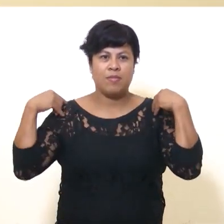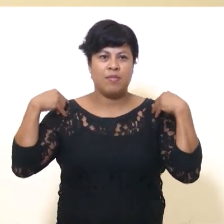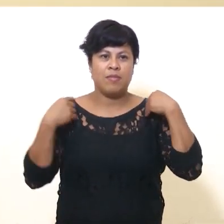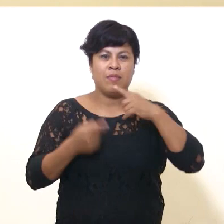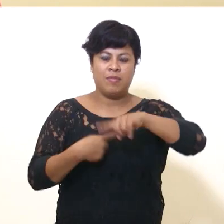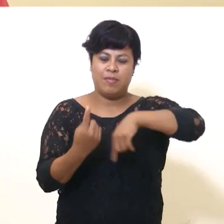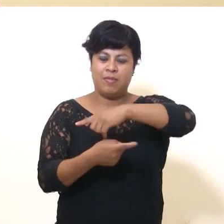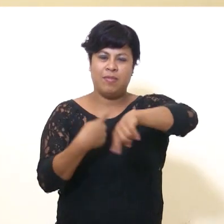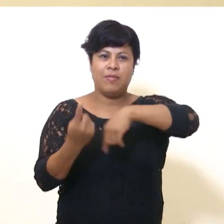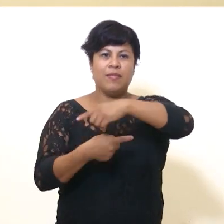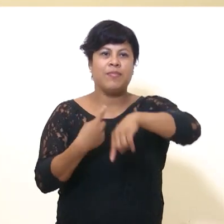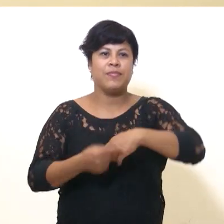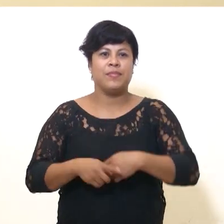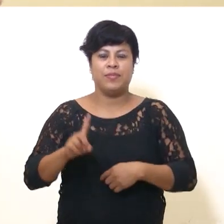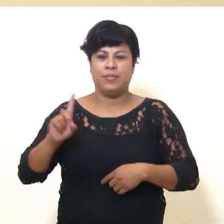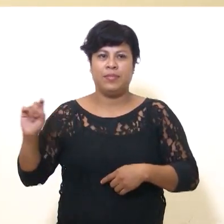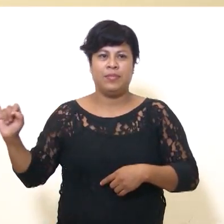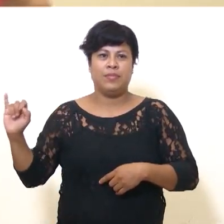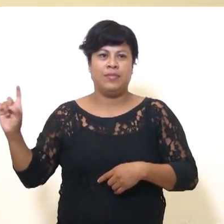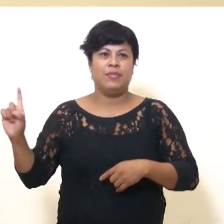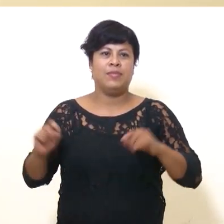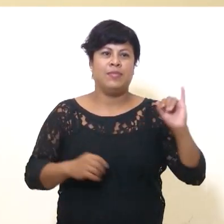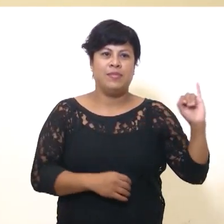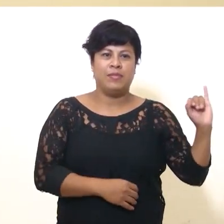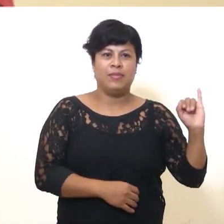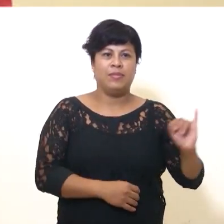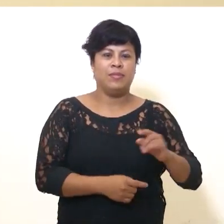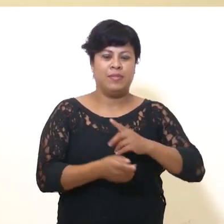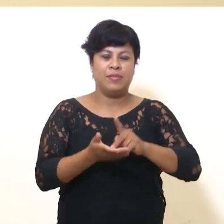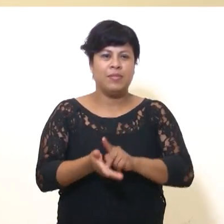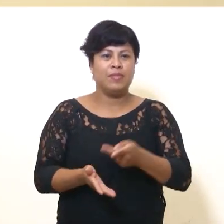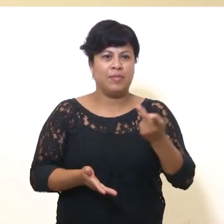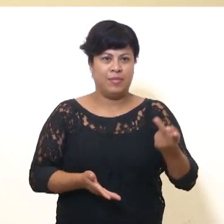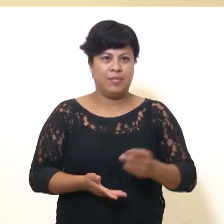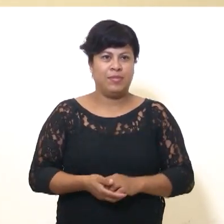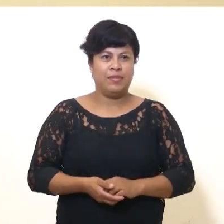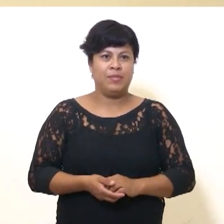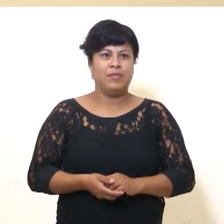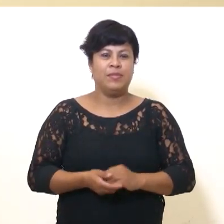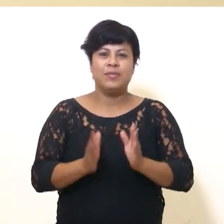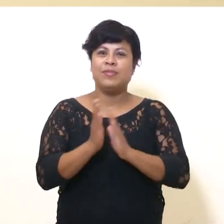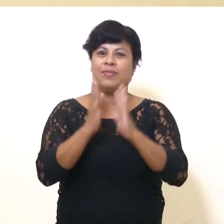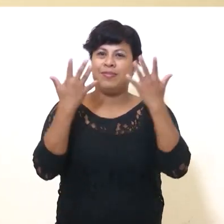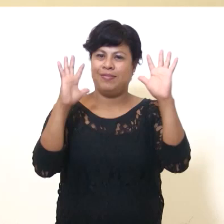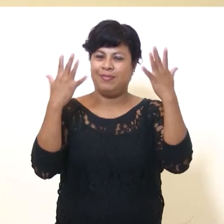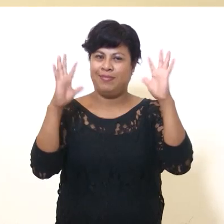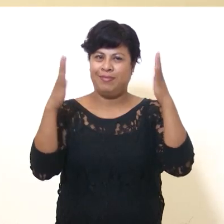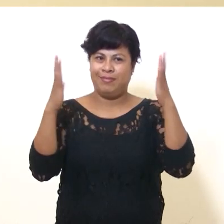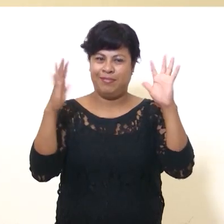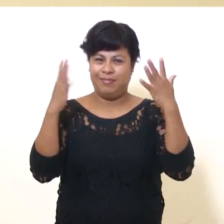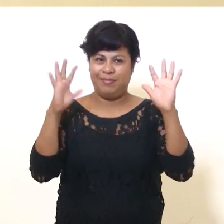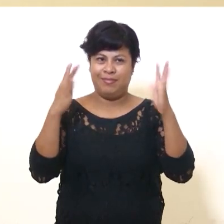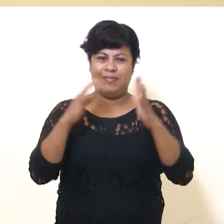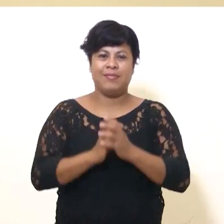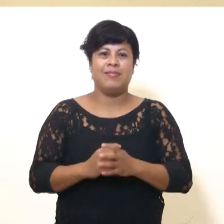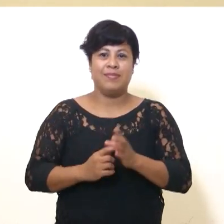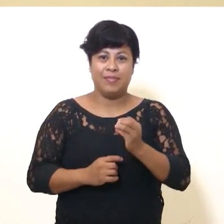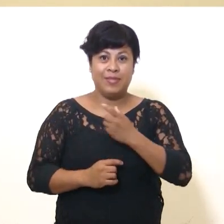Hoy sí va a ser rápido. Toca tu cabeza, sacude los hombros y da una vuelta ya. Salto a la derecha, salto a la izquierda y vuelve a comenzar. ¡Oh,